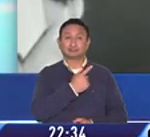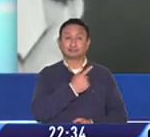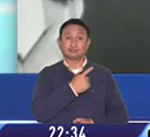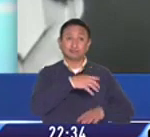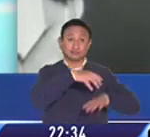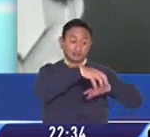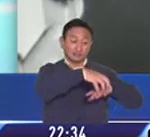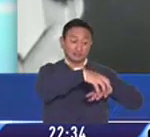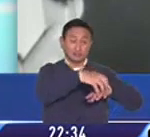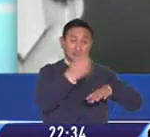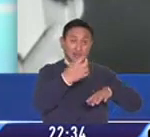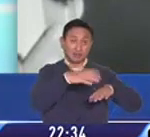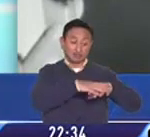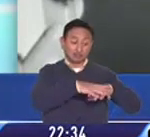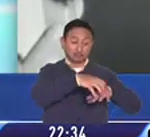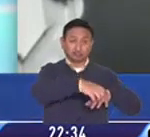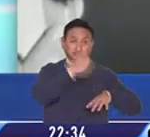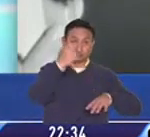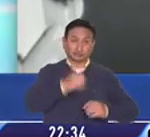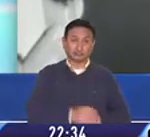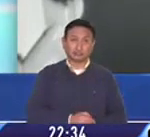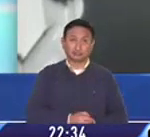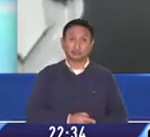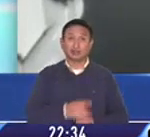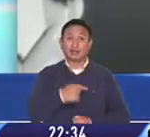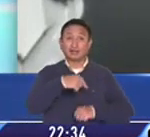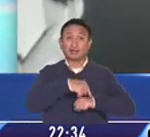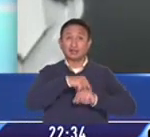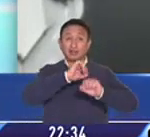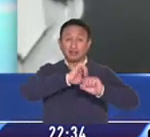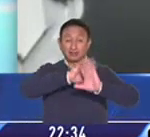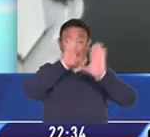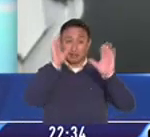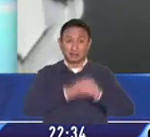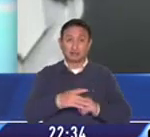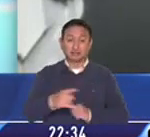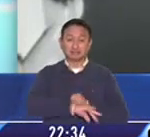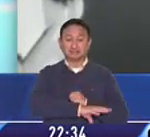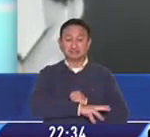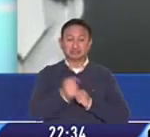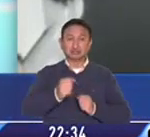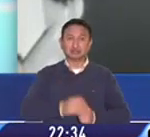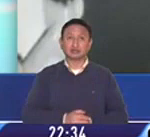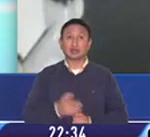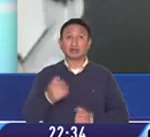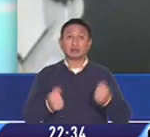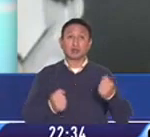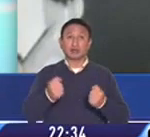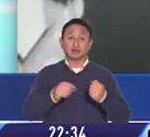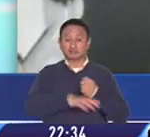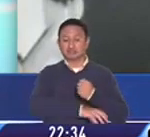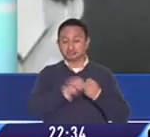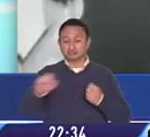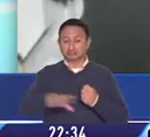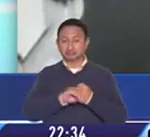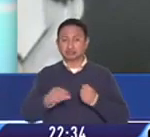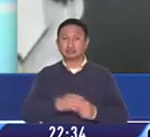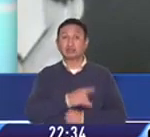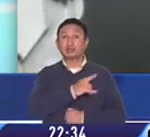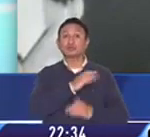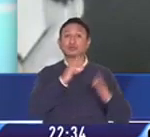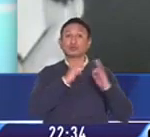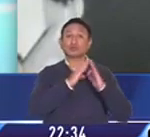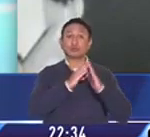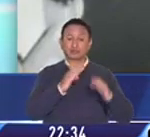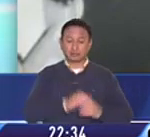las rejillas de sumideros. Actúan en horas de la madrugada y se llevan estos elementos en un vehículo. Esto sucedió en Tumbaco,